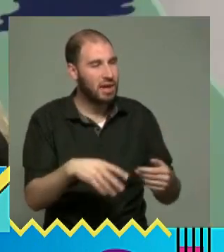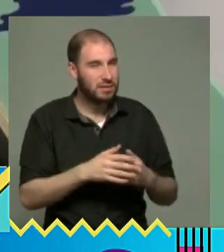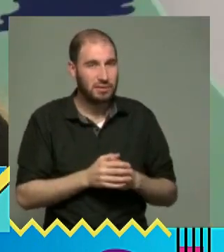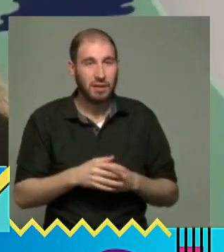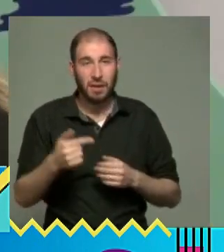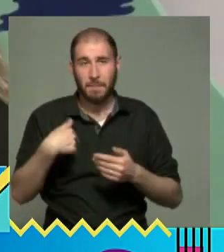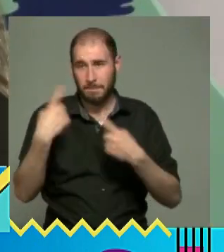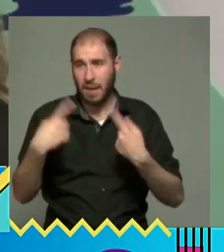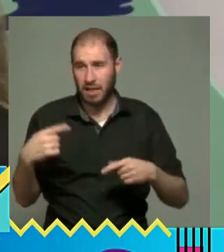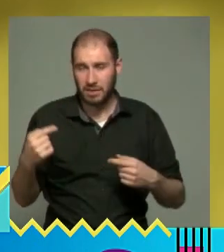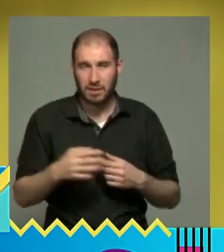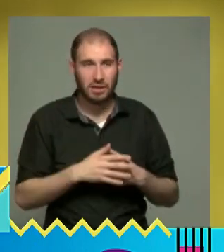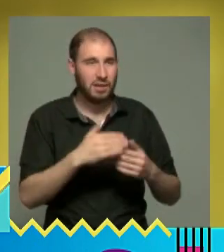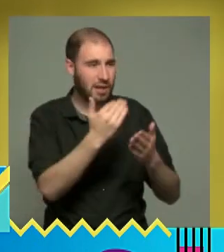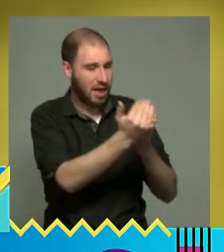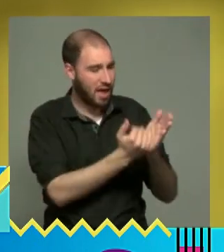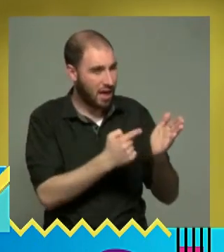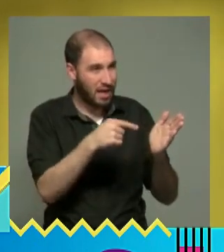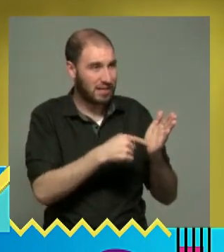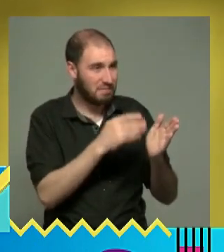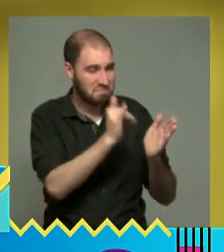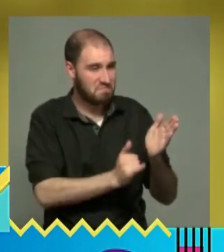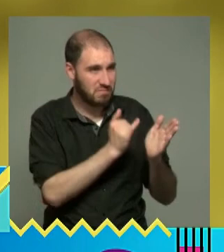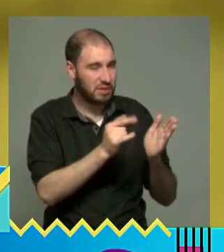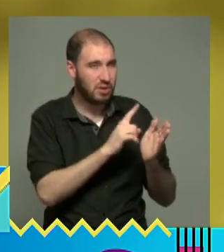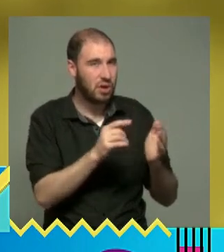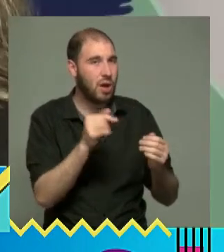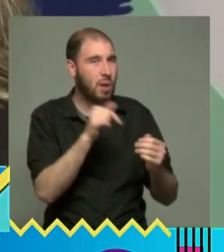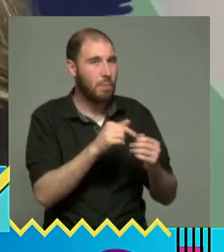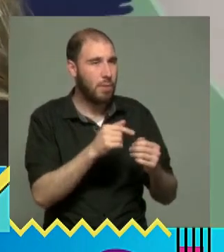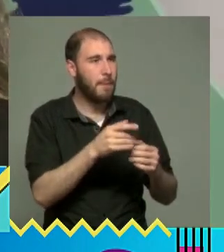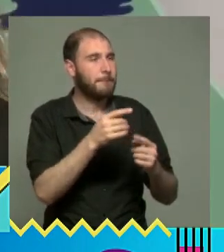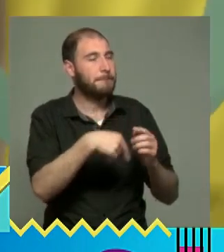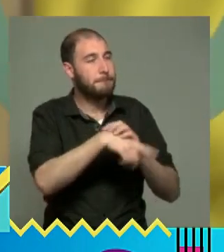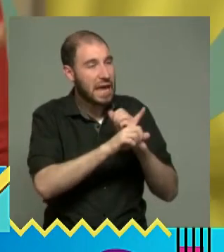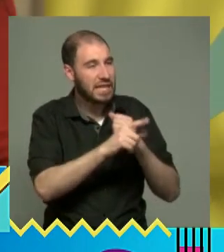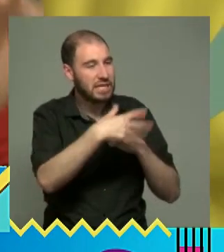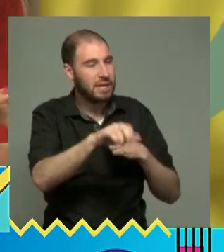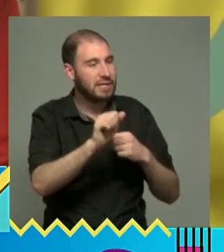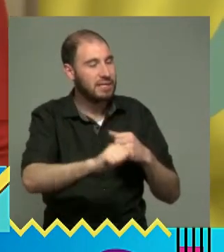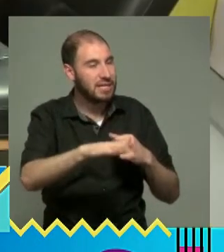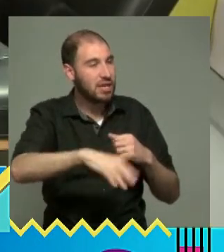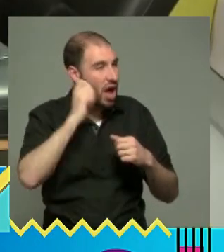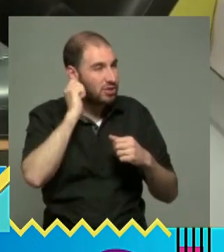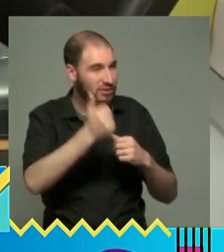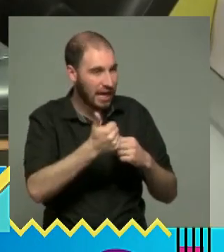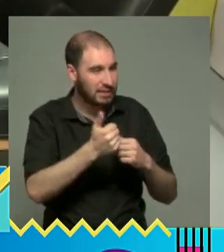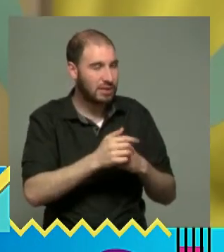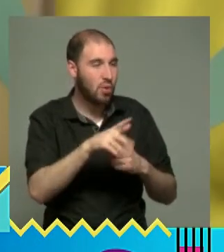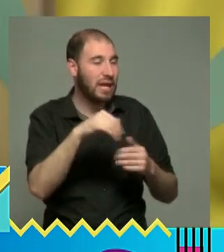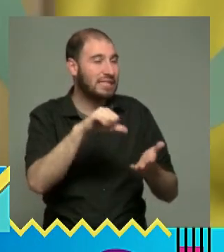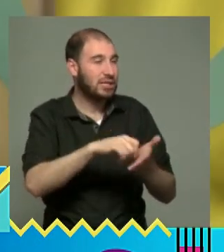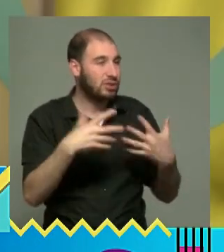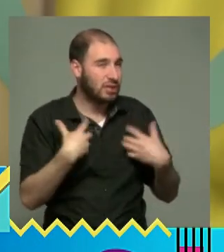parte del material. Bueno, Bueno, en ningún están adaptados momento los habla contenidos, de ¿cómo que le vas a vas a hablar? llevar un pene a un niño ese Por año. favor. Estoy a cargo de un centro de